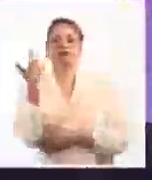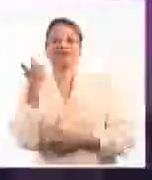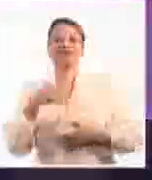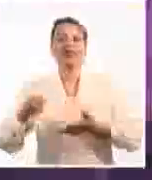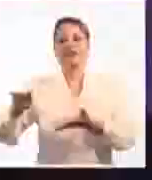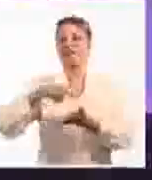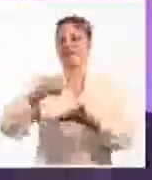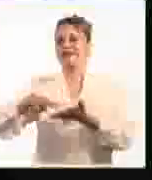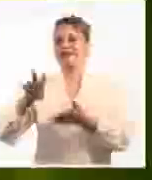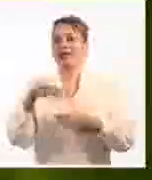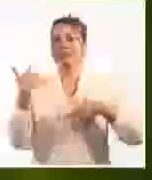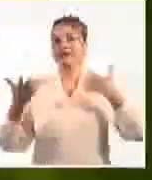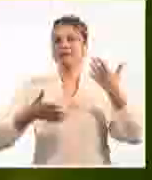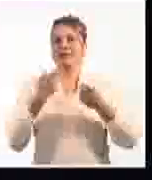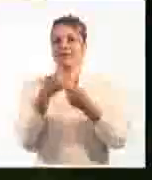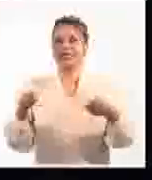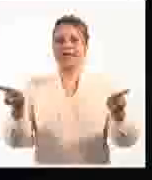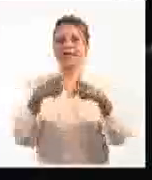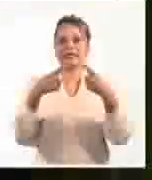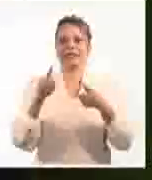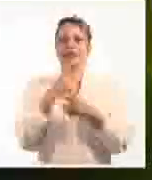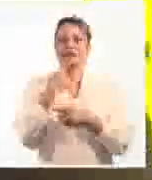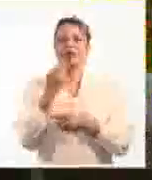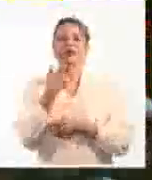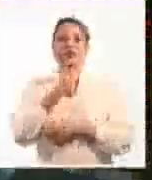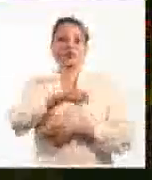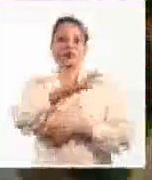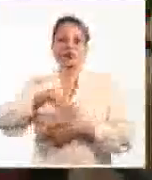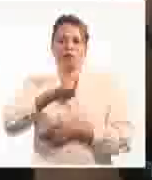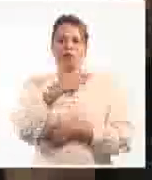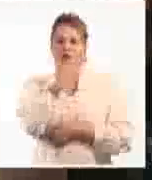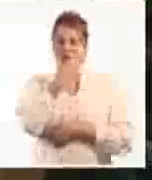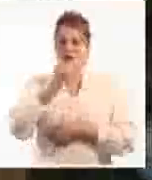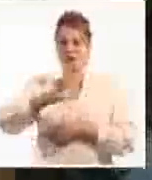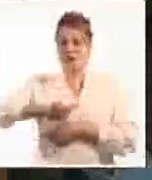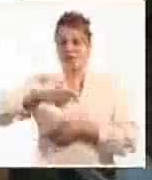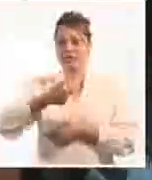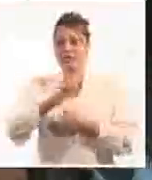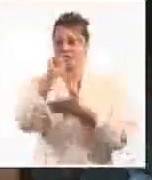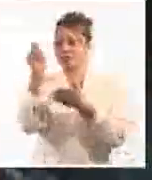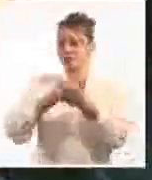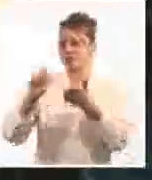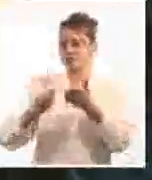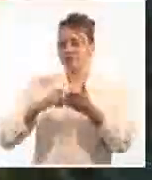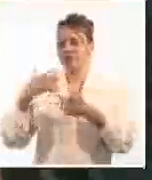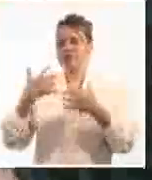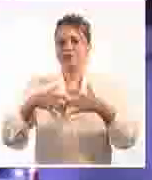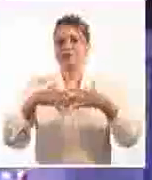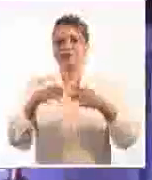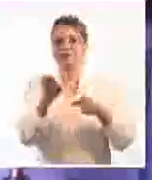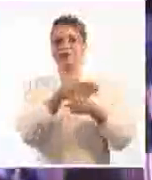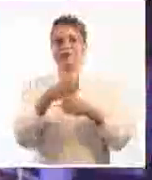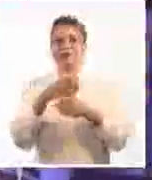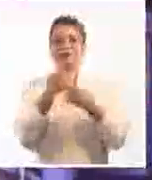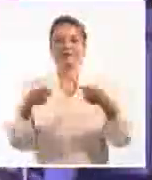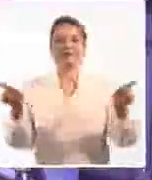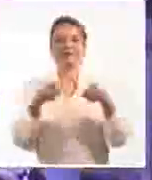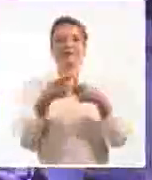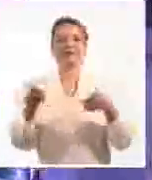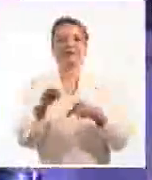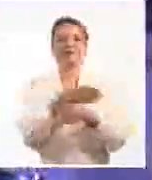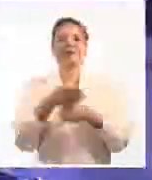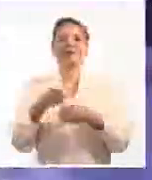de canciones muy populares. El joven artista, compositor y productor musical de disímiles intérpretes de